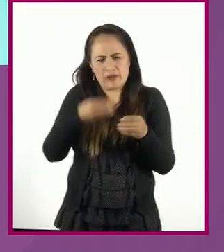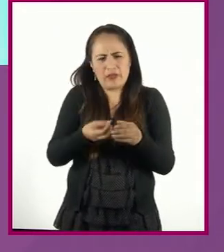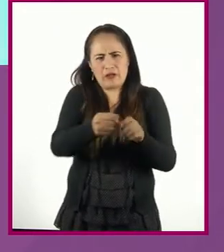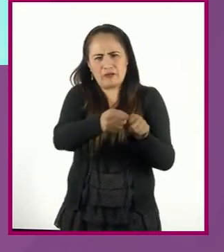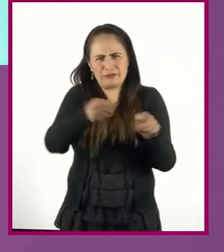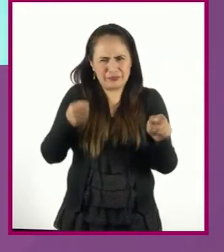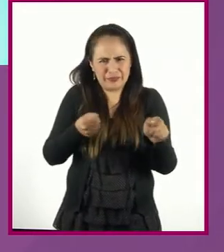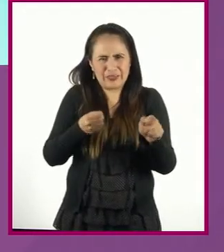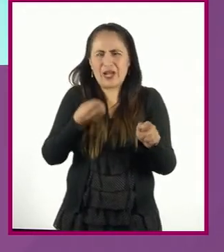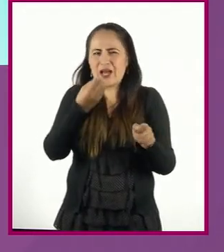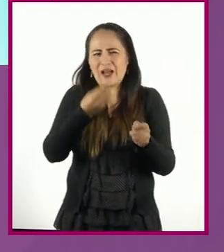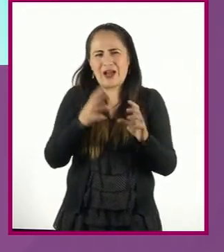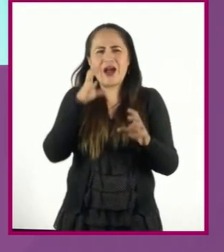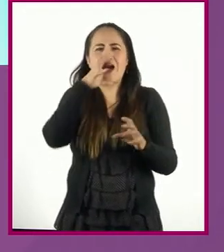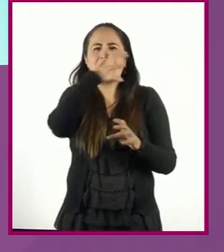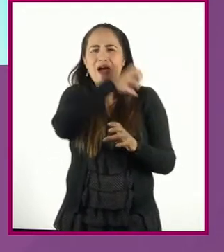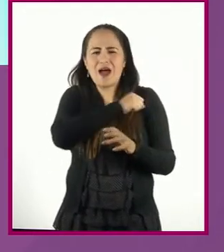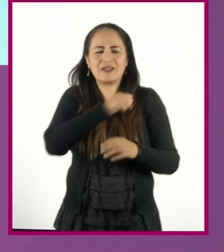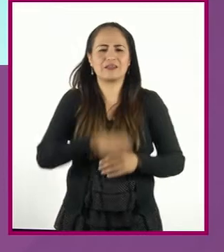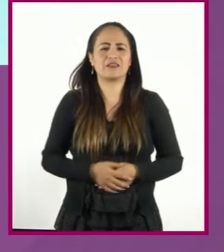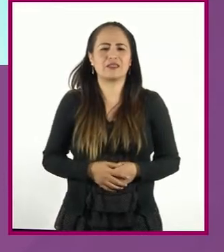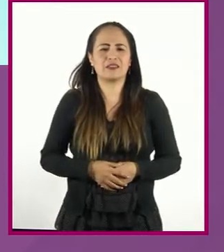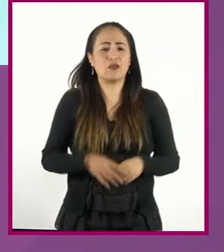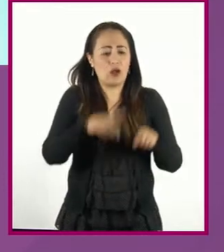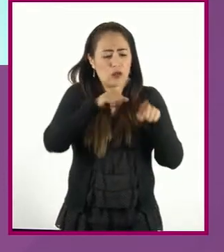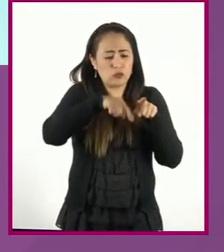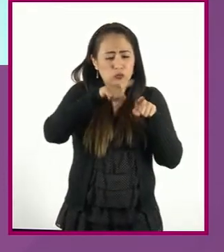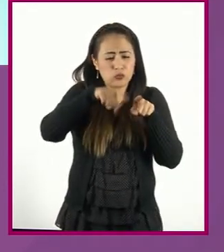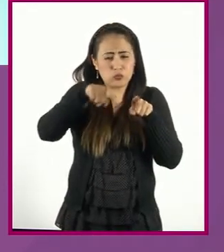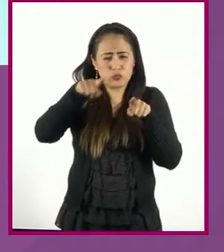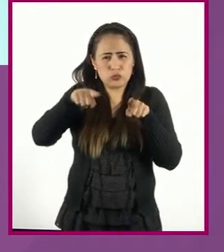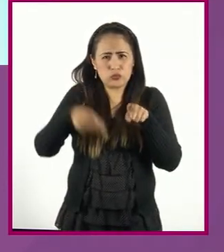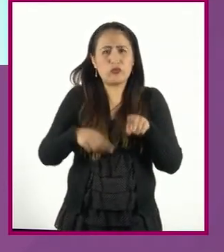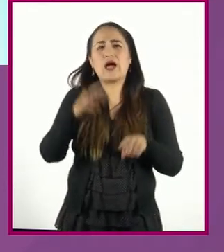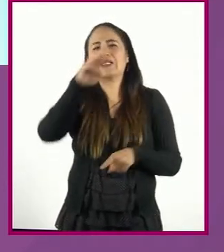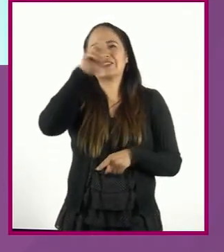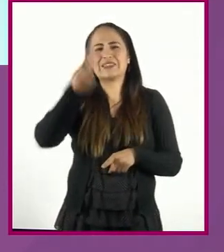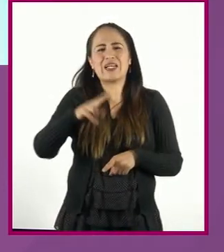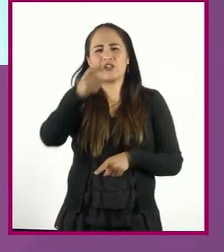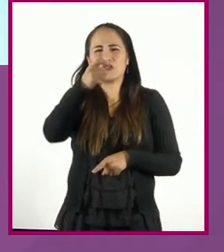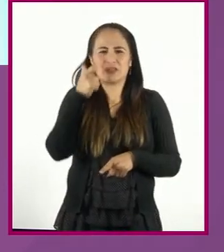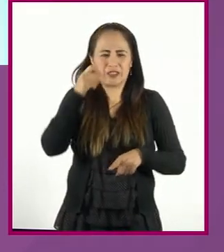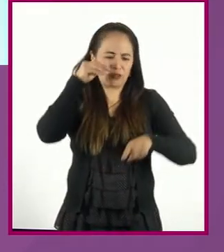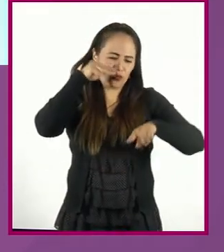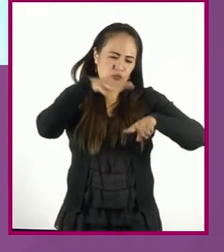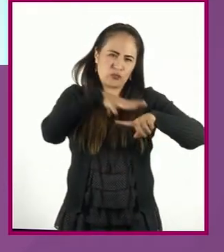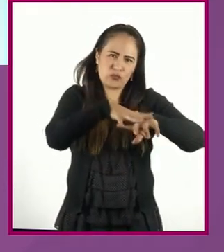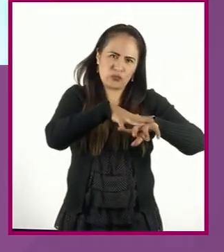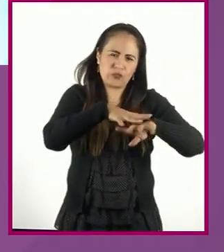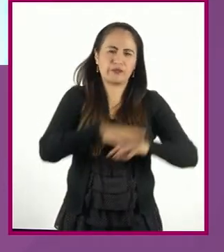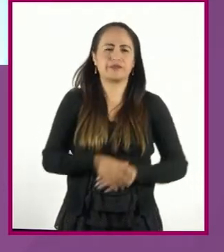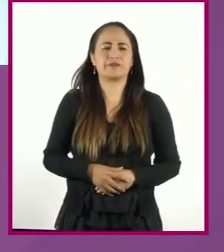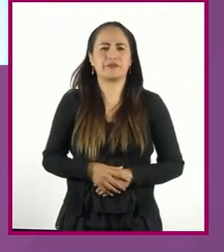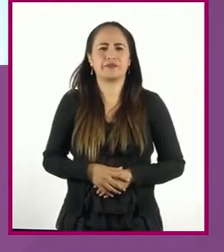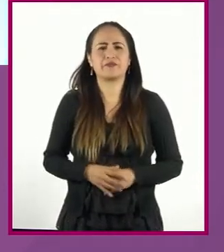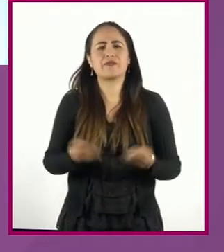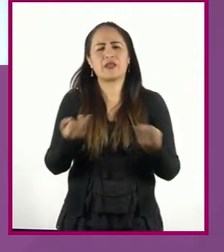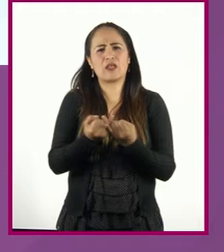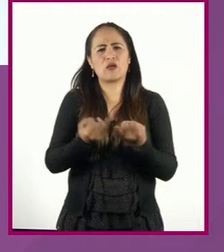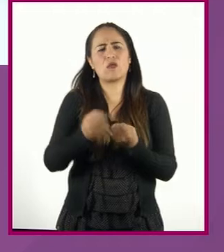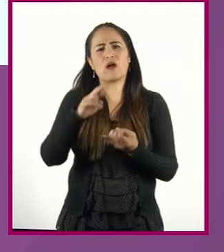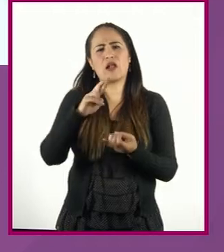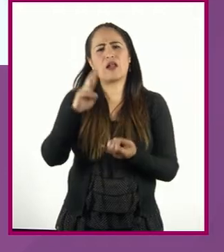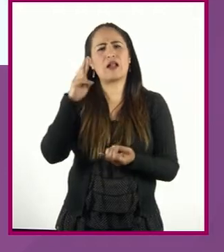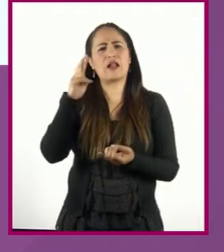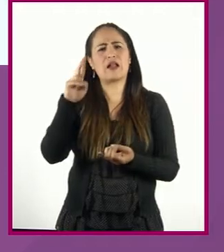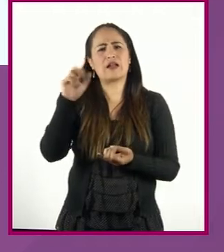de longitud aún menor se utilizan en los aparatos de rayos X, así como en los aparatos de radioterapia